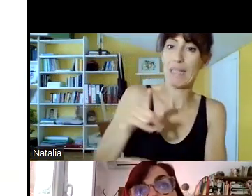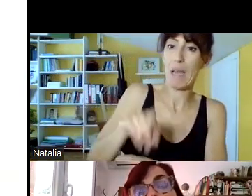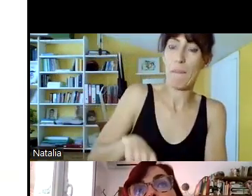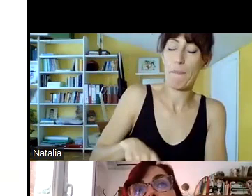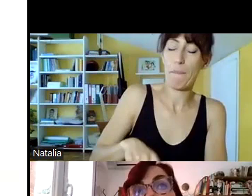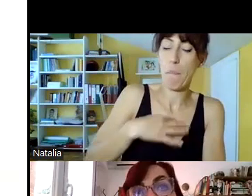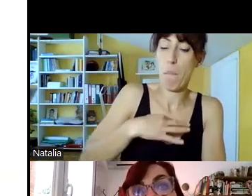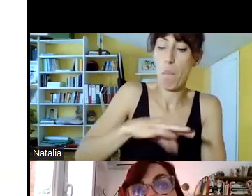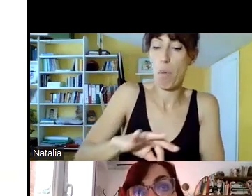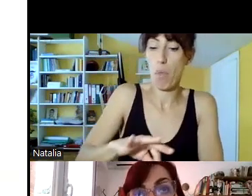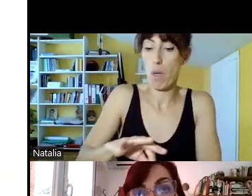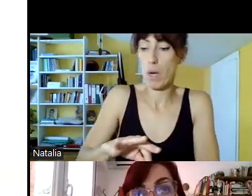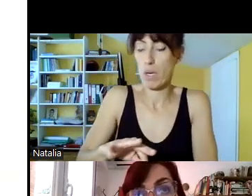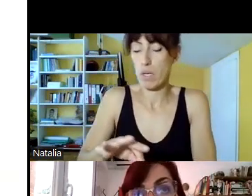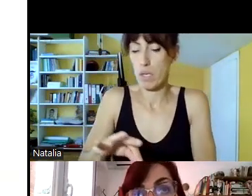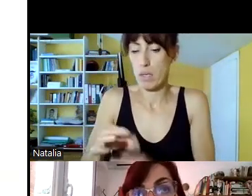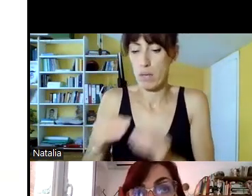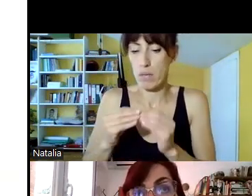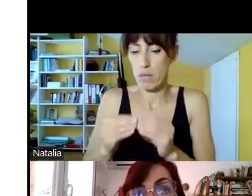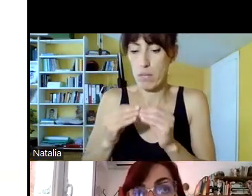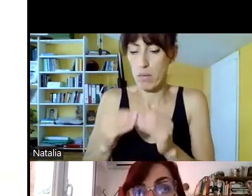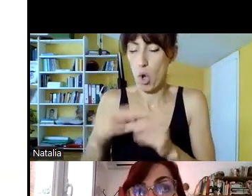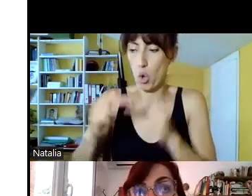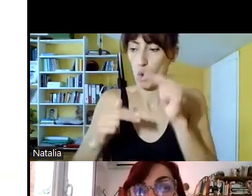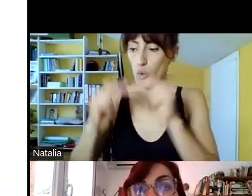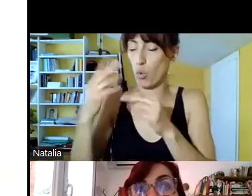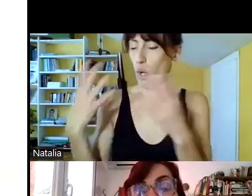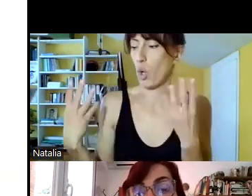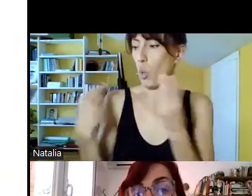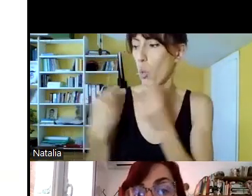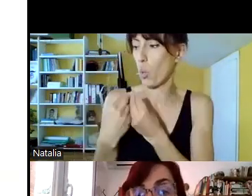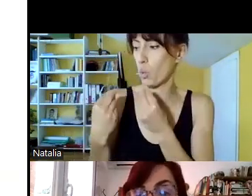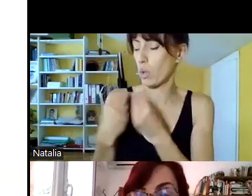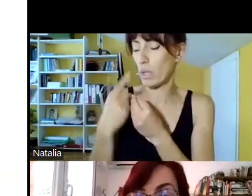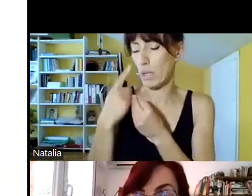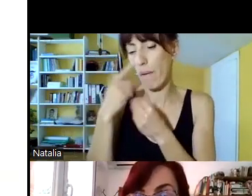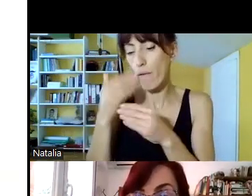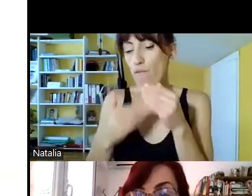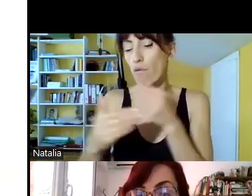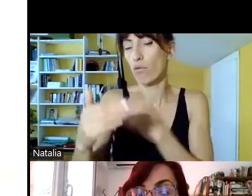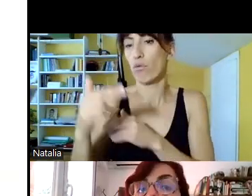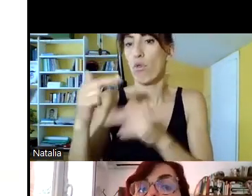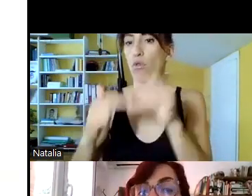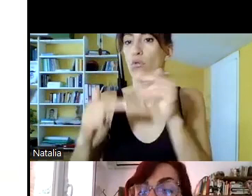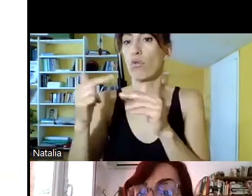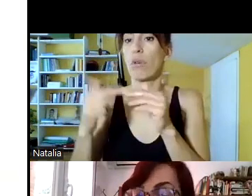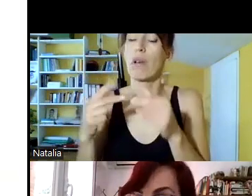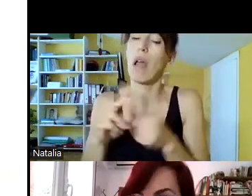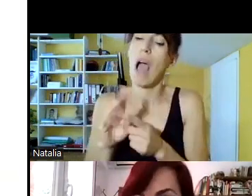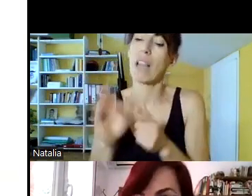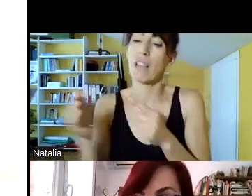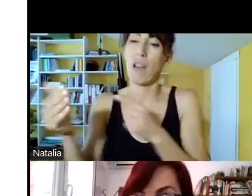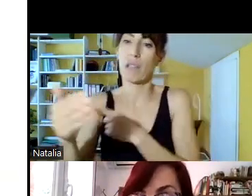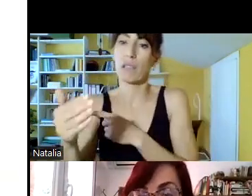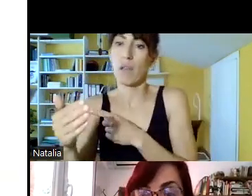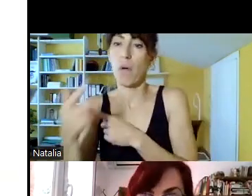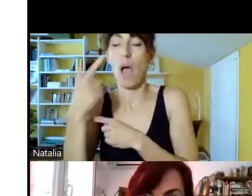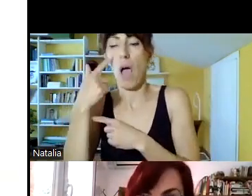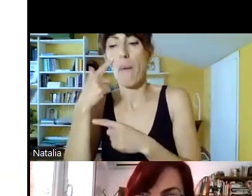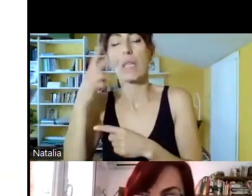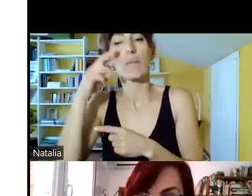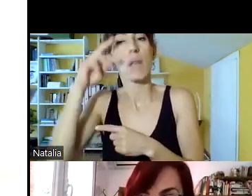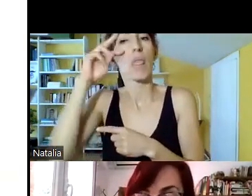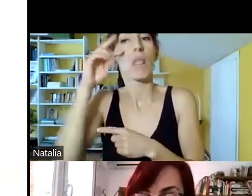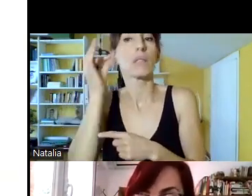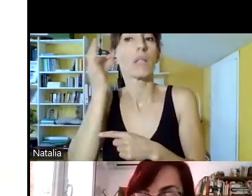encuadrarlo y de deconstruir juntas lo que está pasando para construir una narrativa alternativa que tenga en cuenta las experiencias de la mujer, que